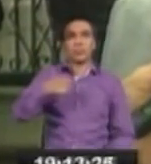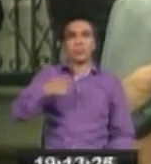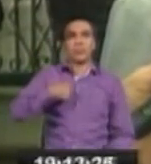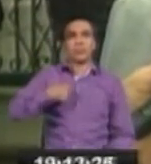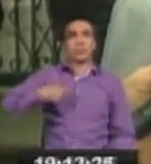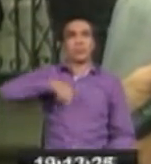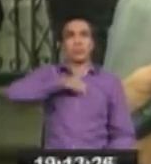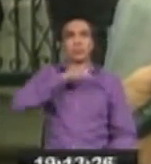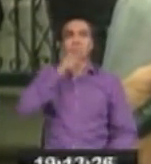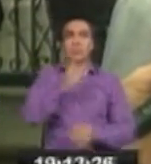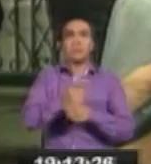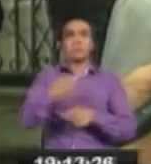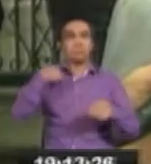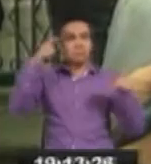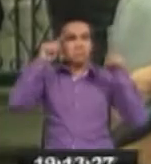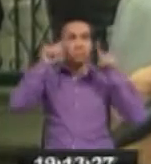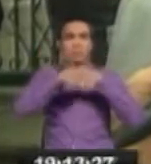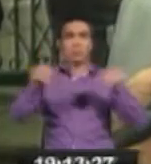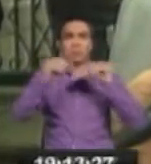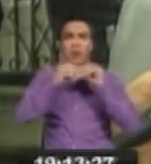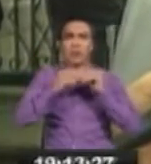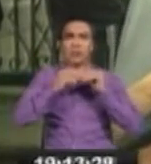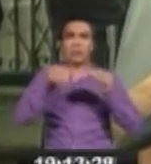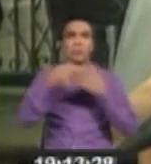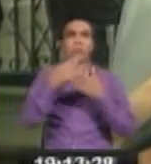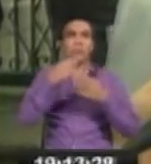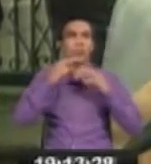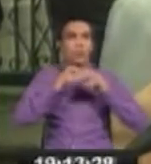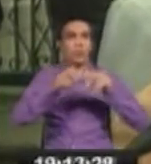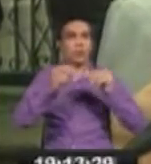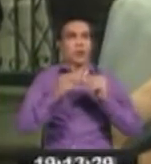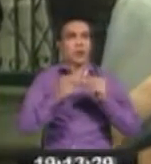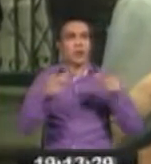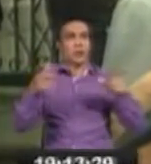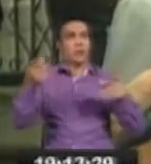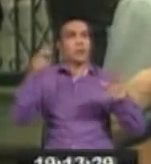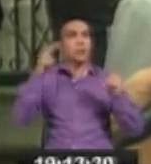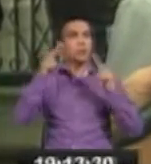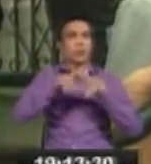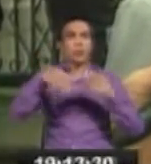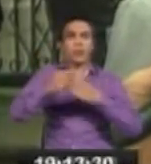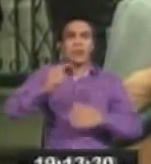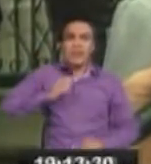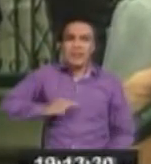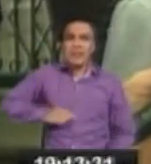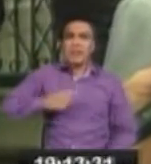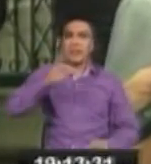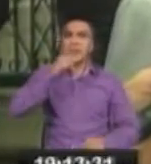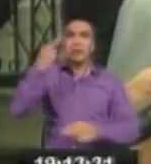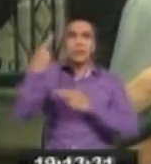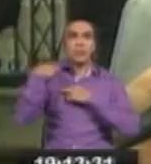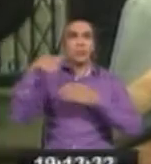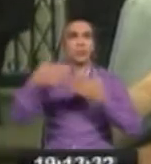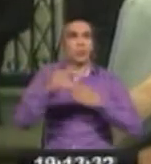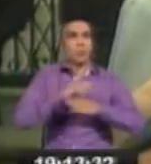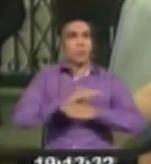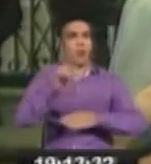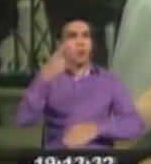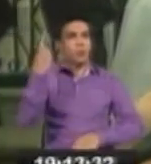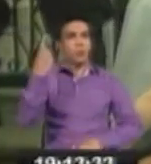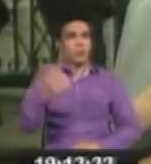estamos en la misma línea, que va a ampliar las investigaciones de tal manera que se conozcan exactamente los responsables de este tipo de dispendios.